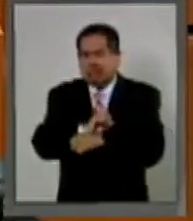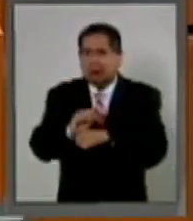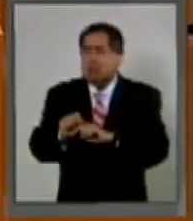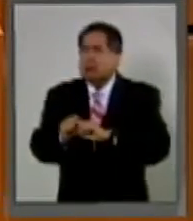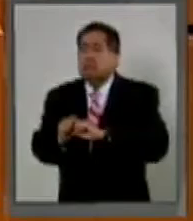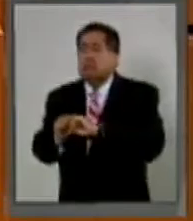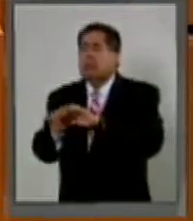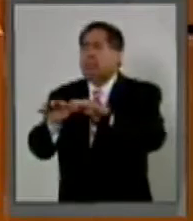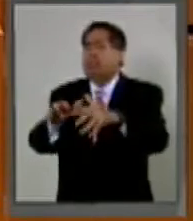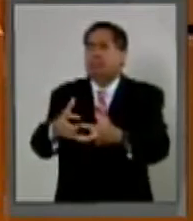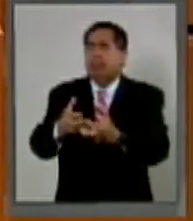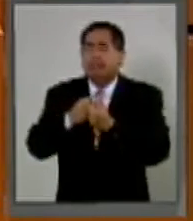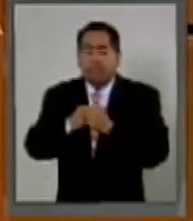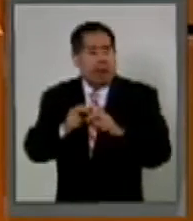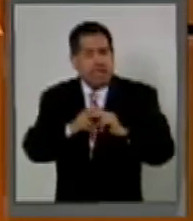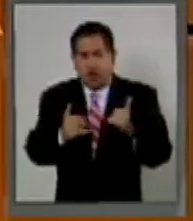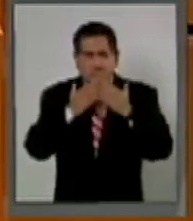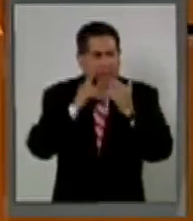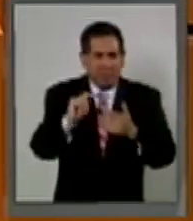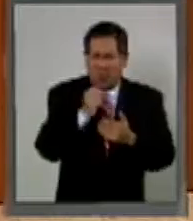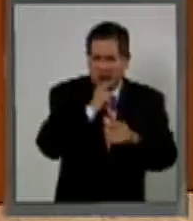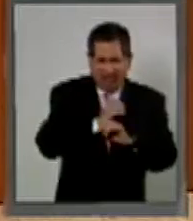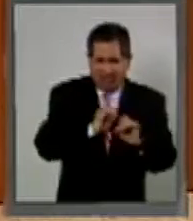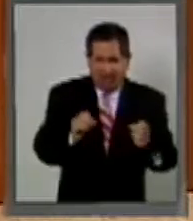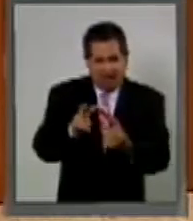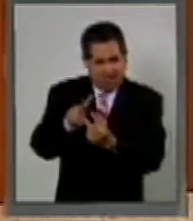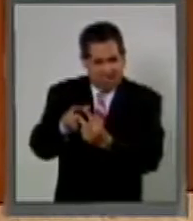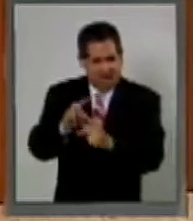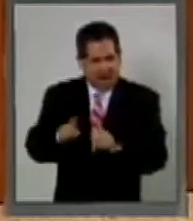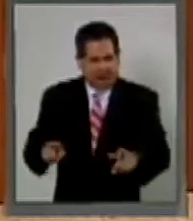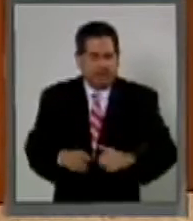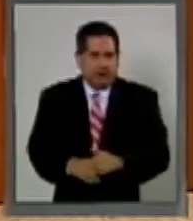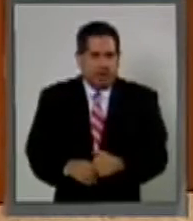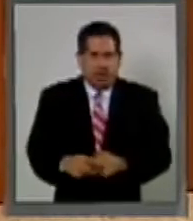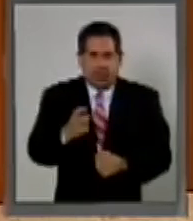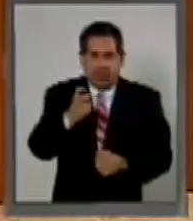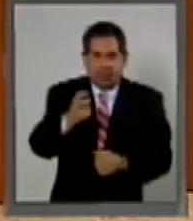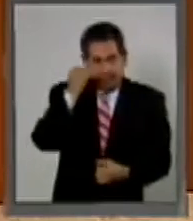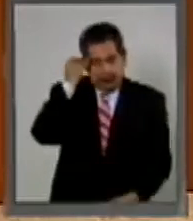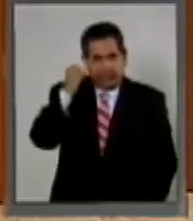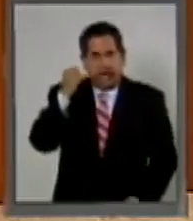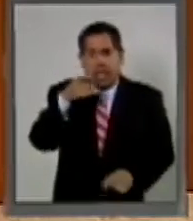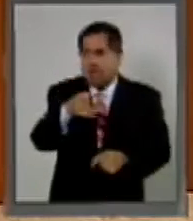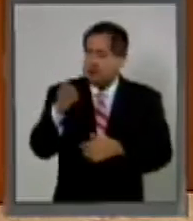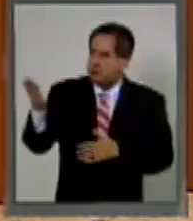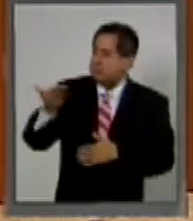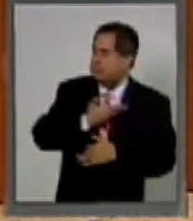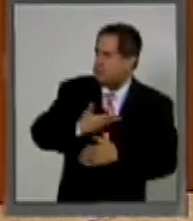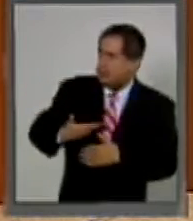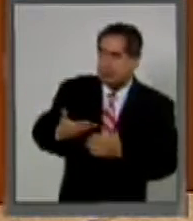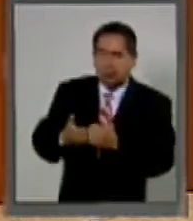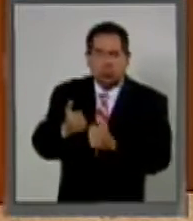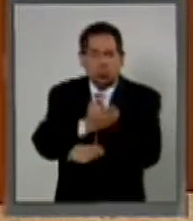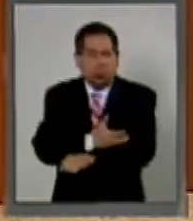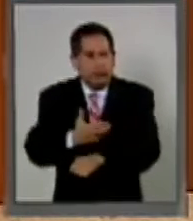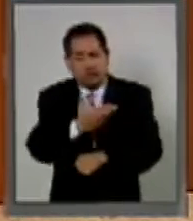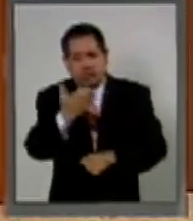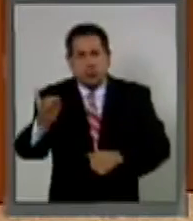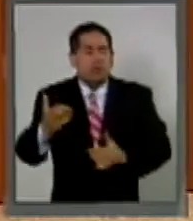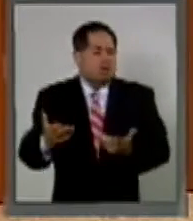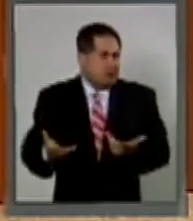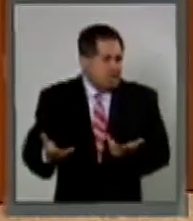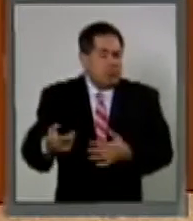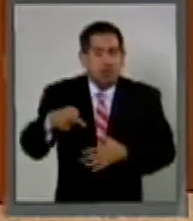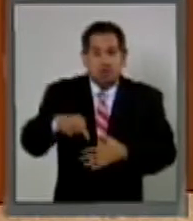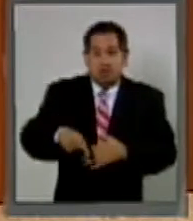sin la ayuda del desarrollo tecnológico. Y es en este contexto, senadora presidenta, compañeras y compañeros, que